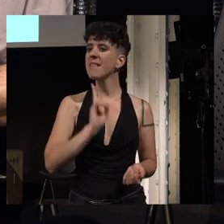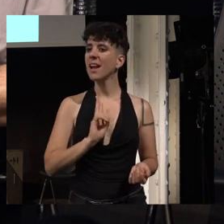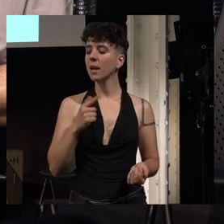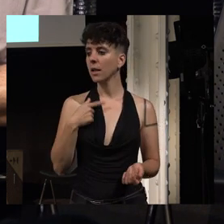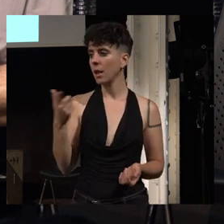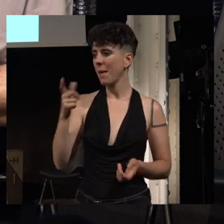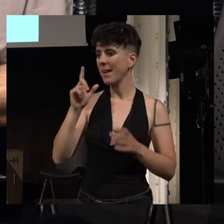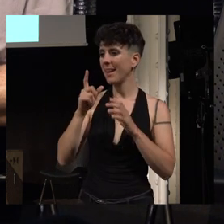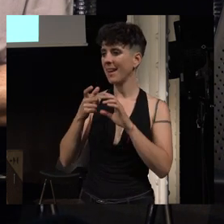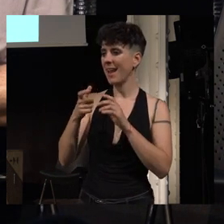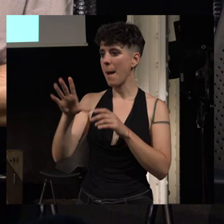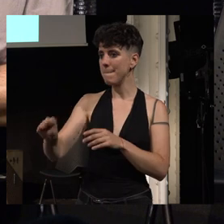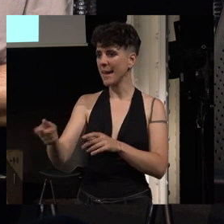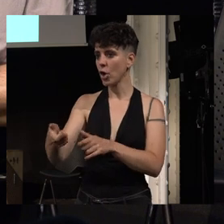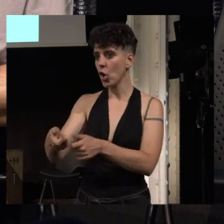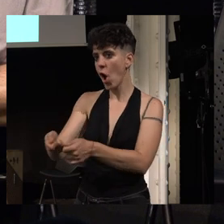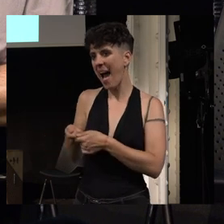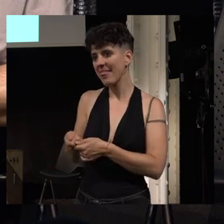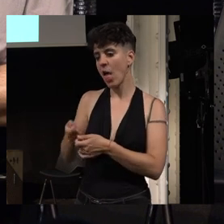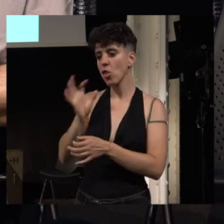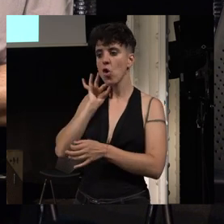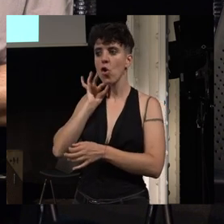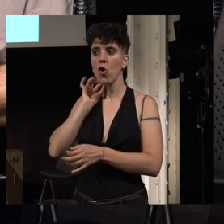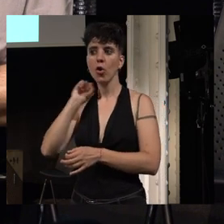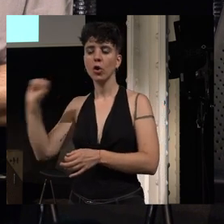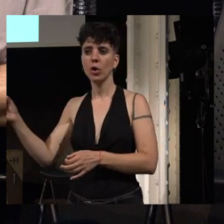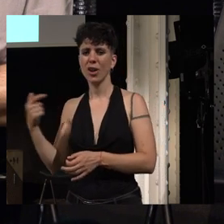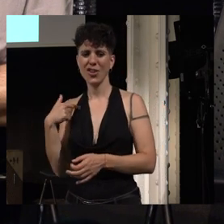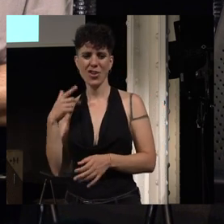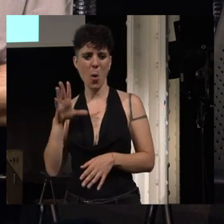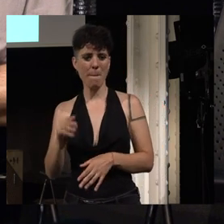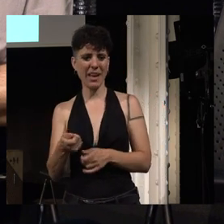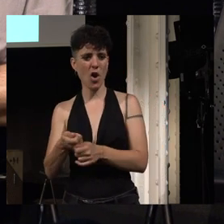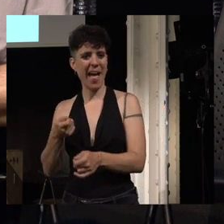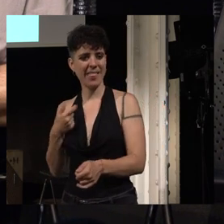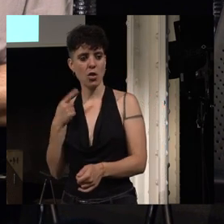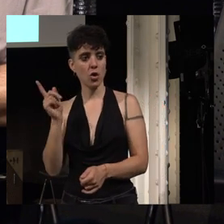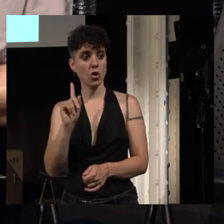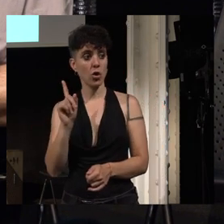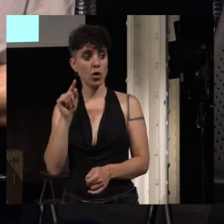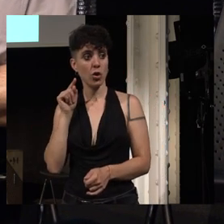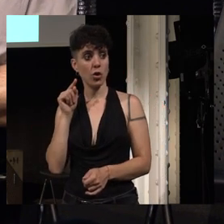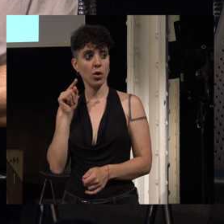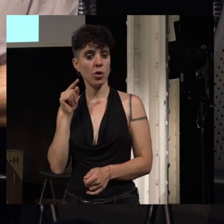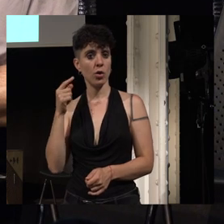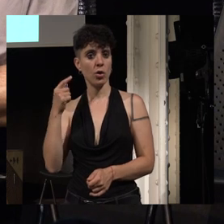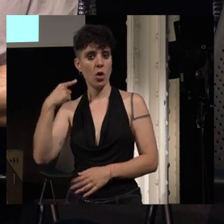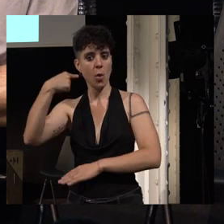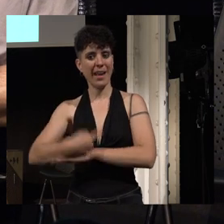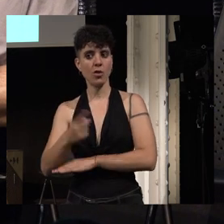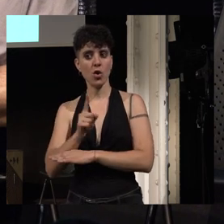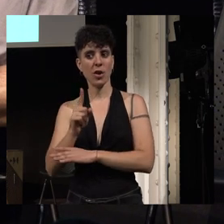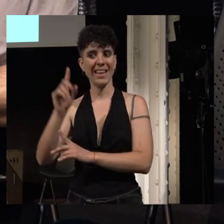al perro, que tenéis que tener al perro atado. Y una de las chicas me dijo, no tengo que tener al perro atado. Y señaló a una señal